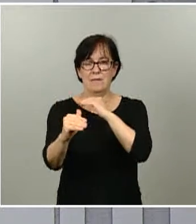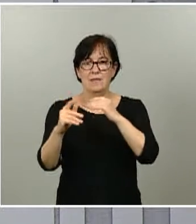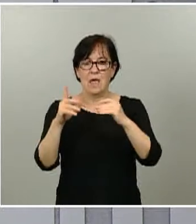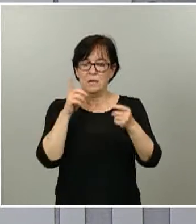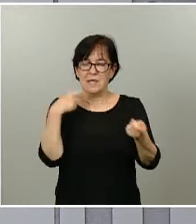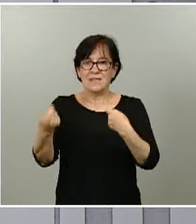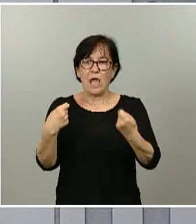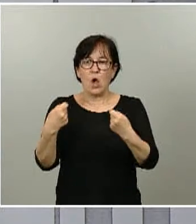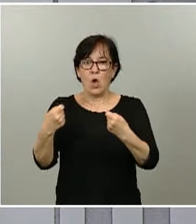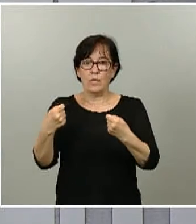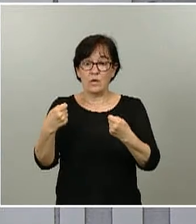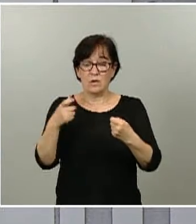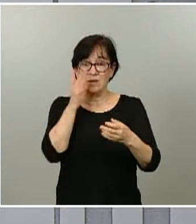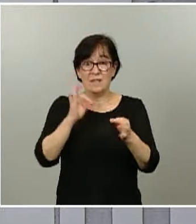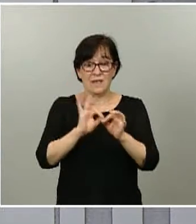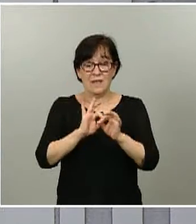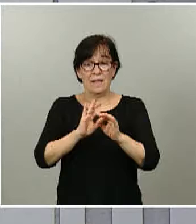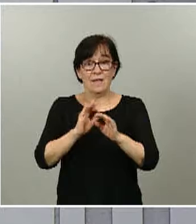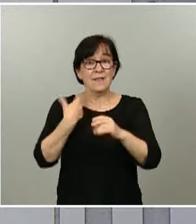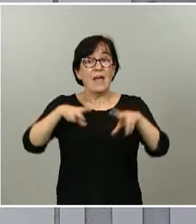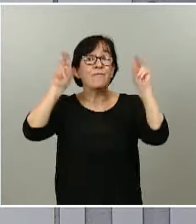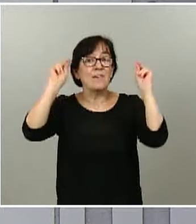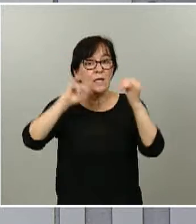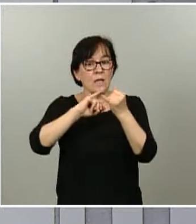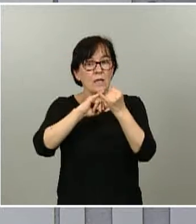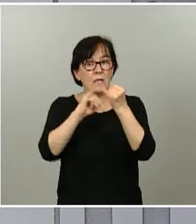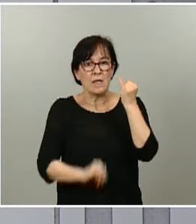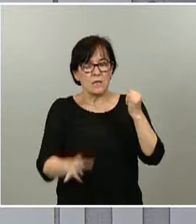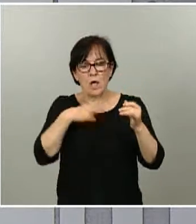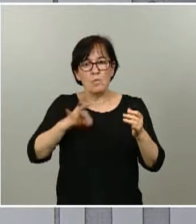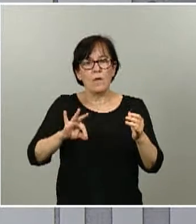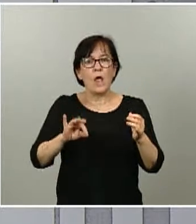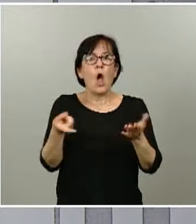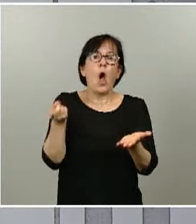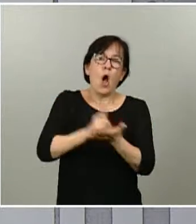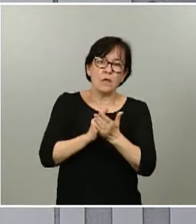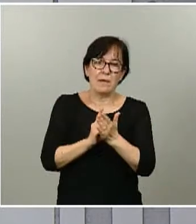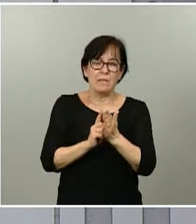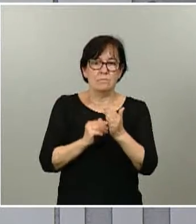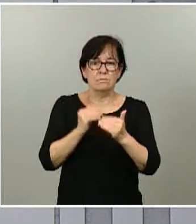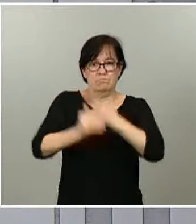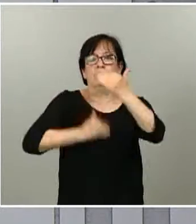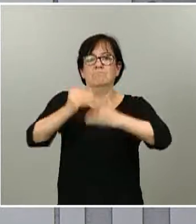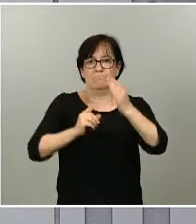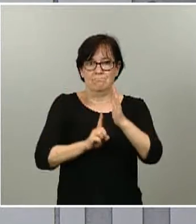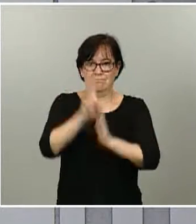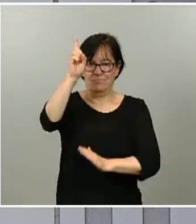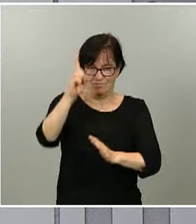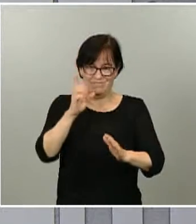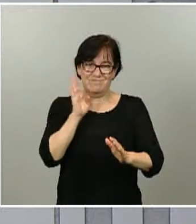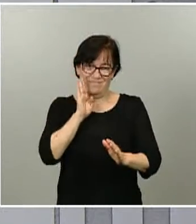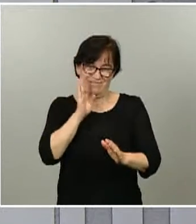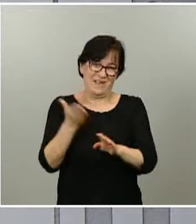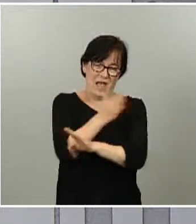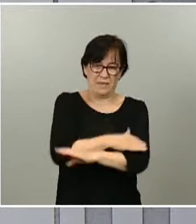pasada esta situación de crisis, puedan recuperar el ritmo de crecimiento que tenían anteriormente. Pero, además del diálogo social,